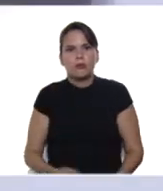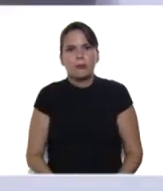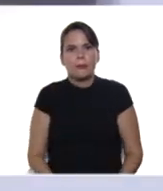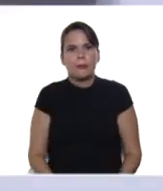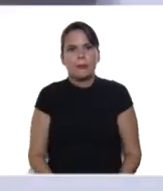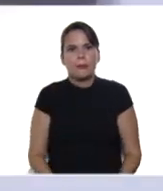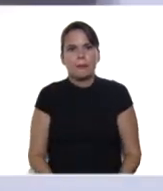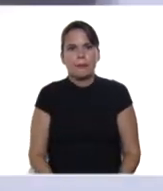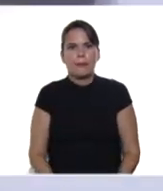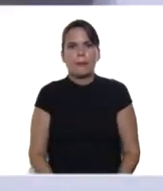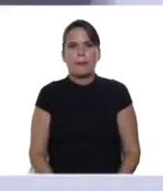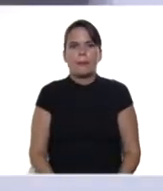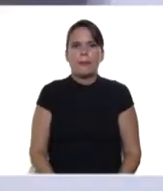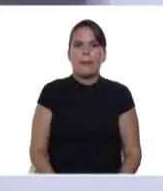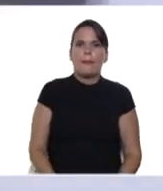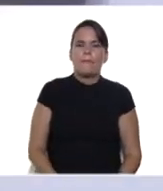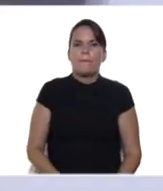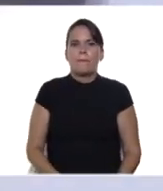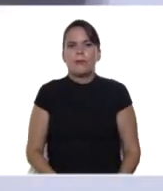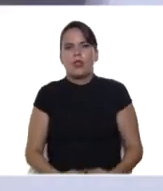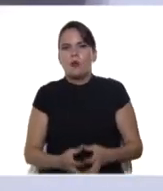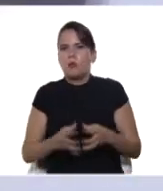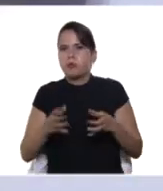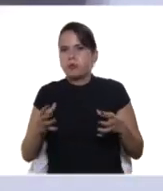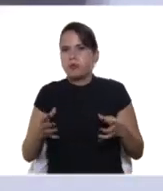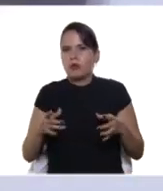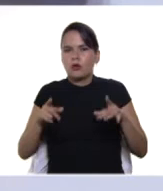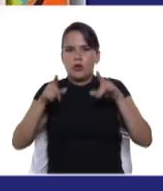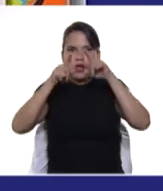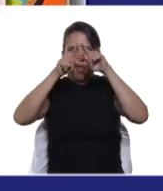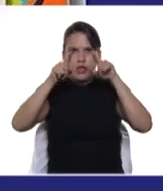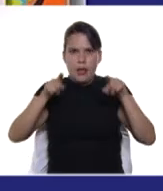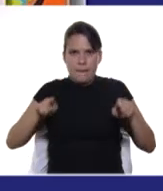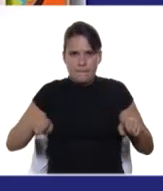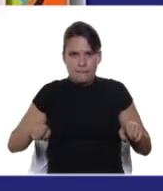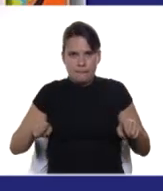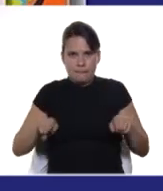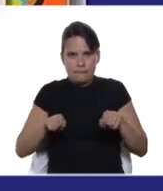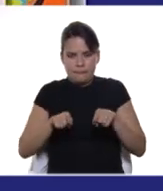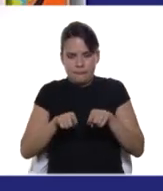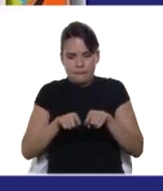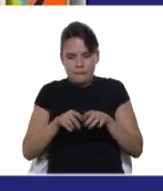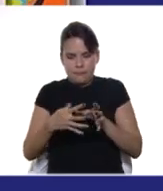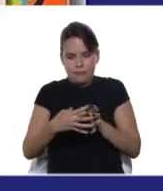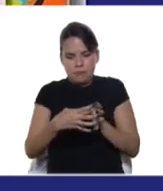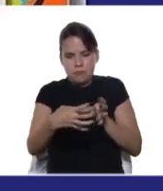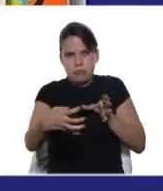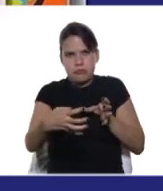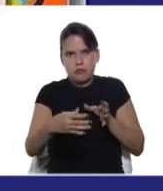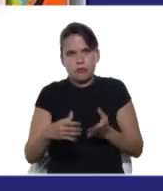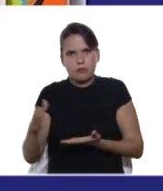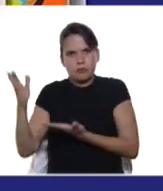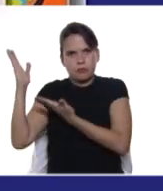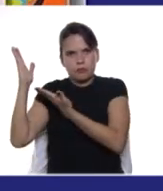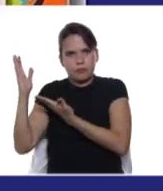encontramos con el volumen de una pirámide de base rectangular, como está en esta